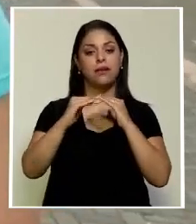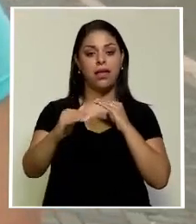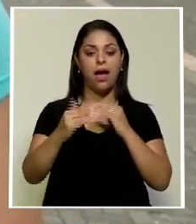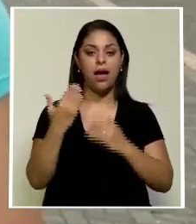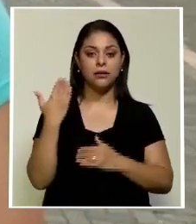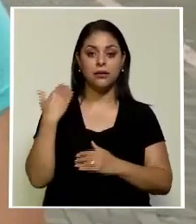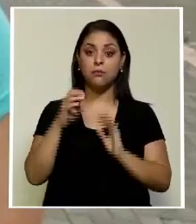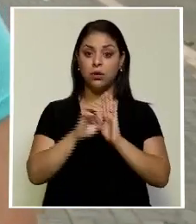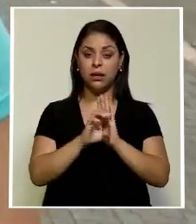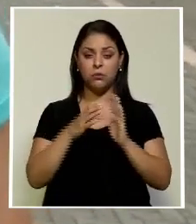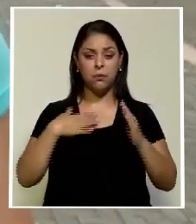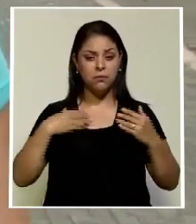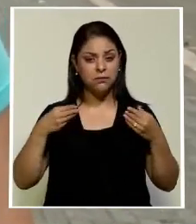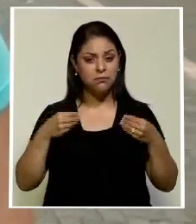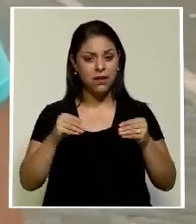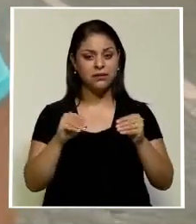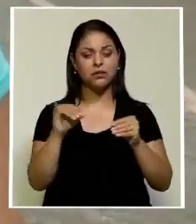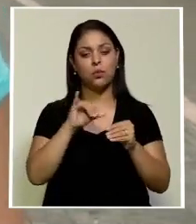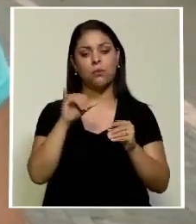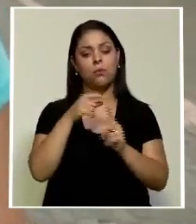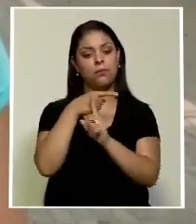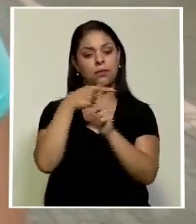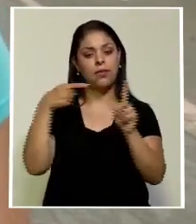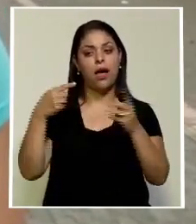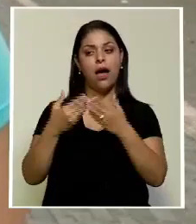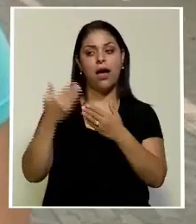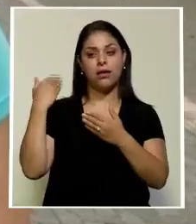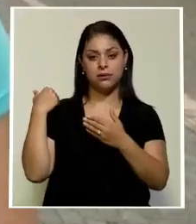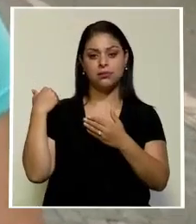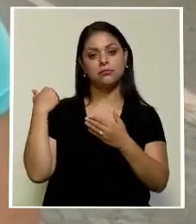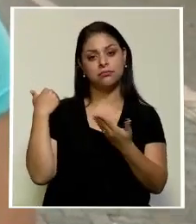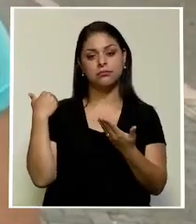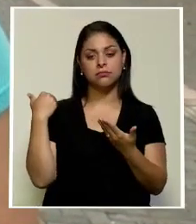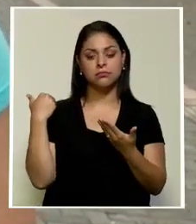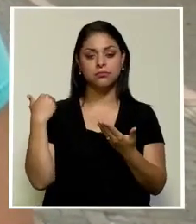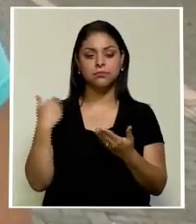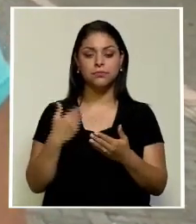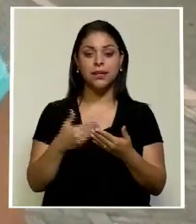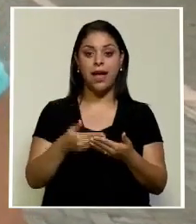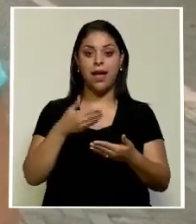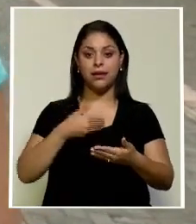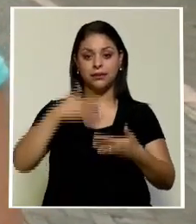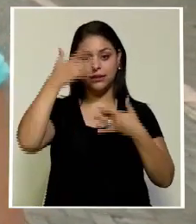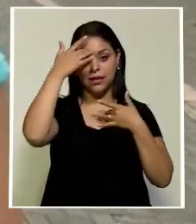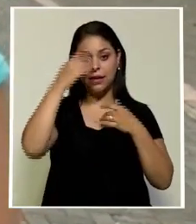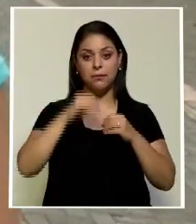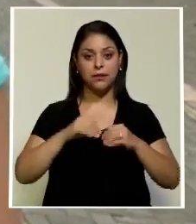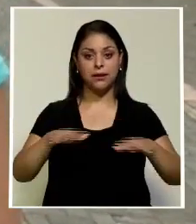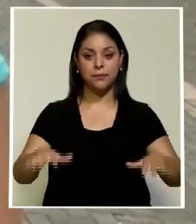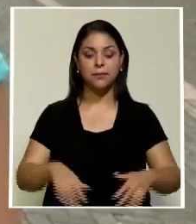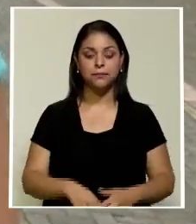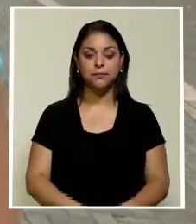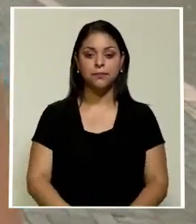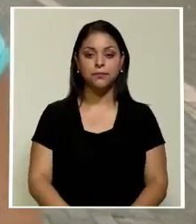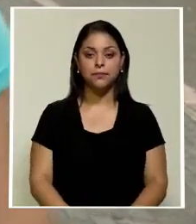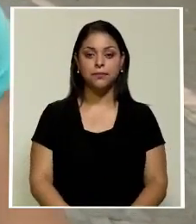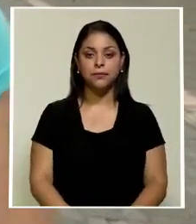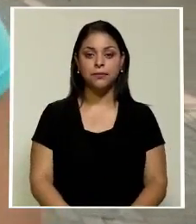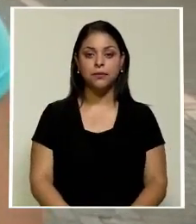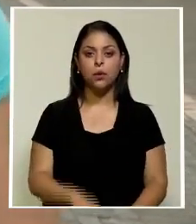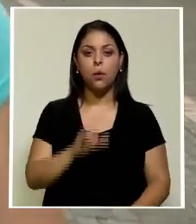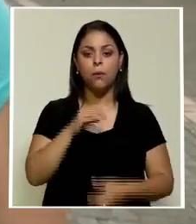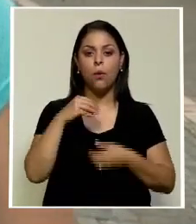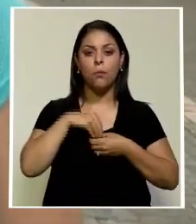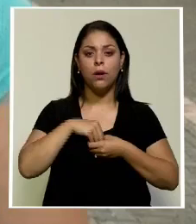mis ventas están como a la mitad de lo que normalmente en ese tiempo eran antes de la pandemia. y se ha ido